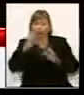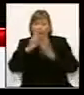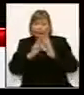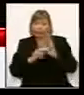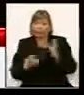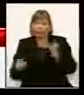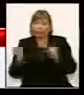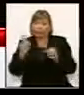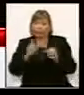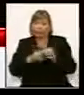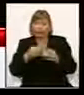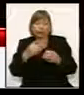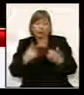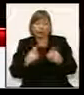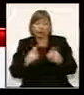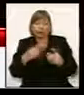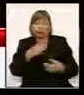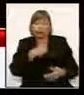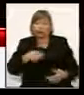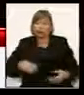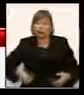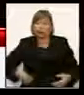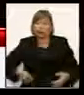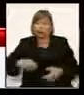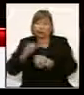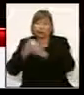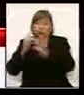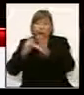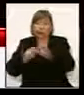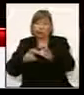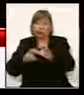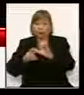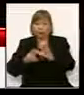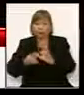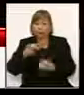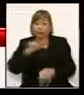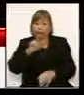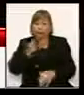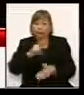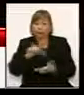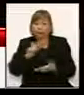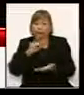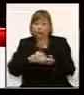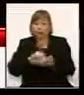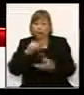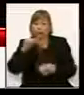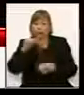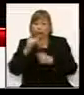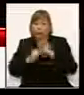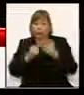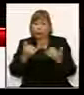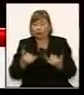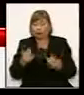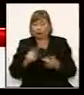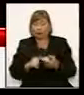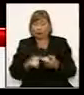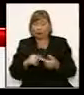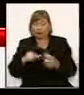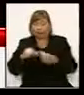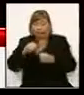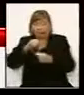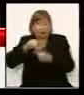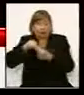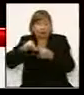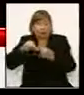integral que tiene el Ministerio de Transporte y Comunicaciones, que ha venido diseñando de marzo del año pasado a la fecha, y que está vinculado